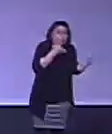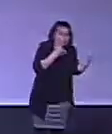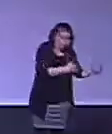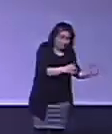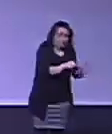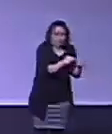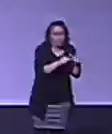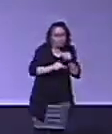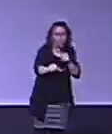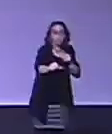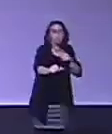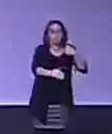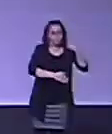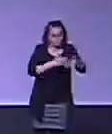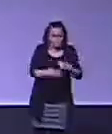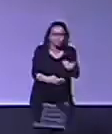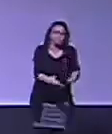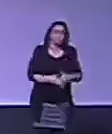izango dira etorkizunean.